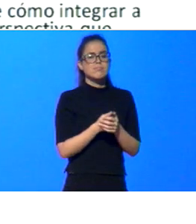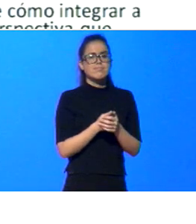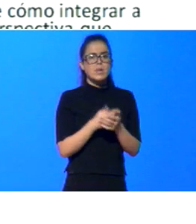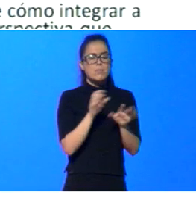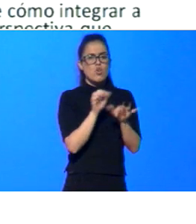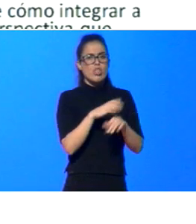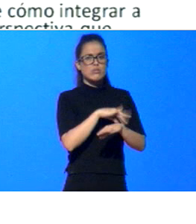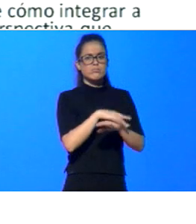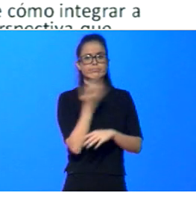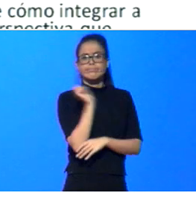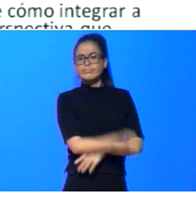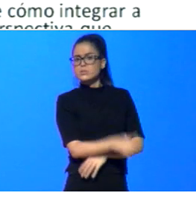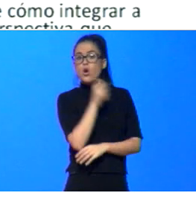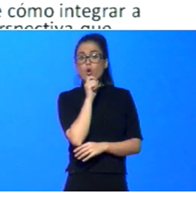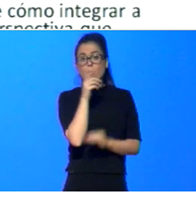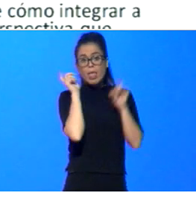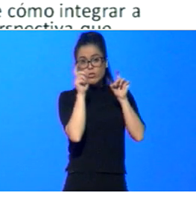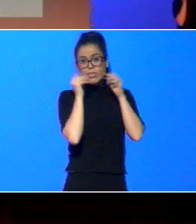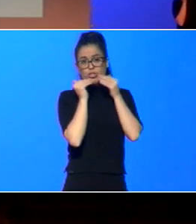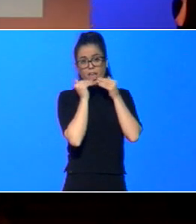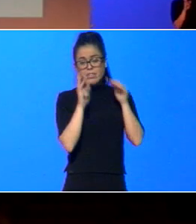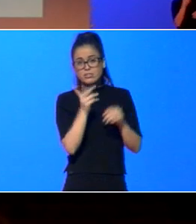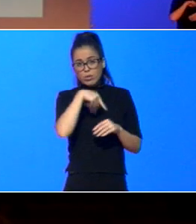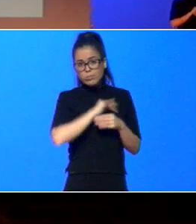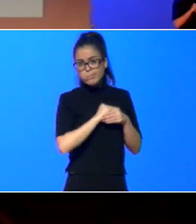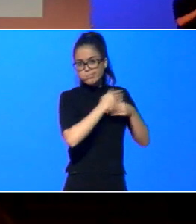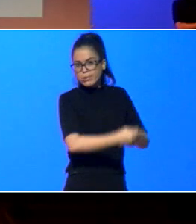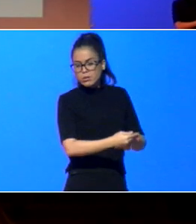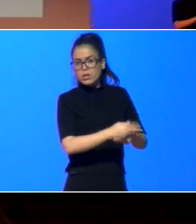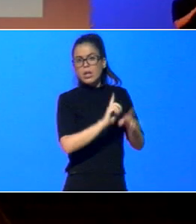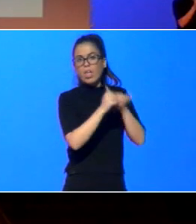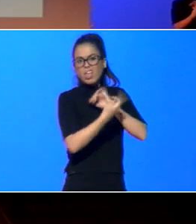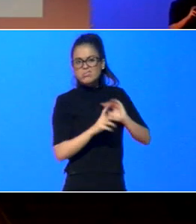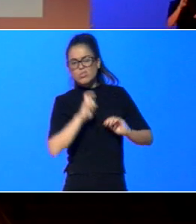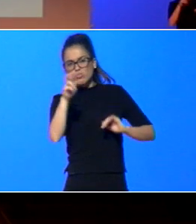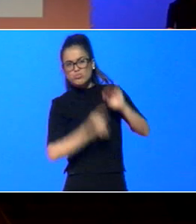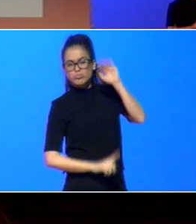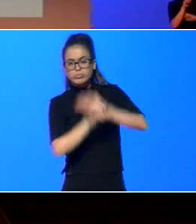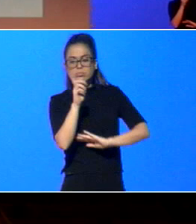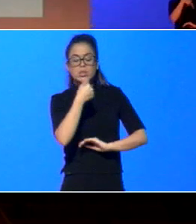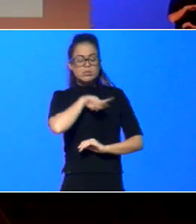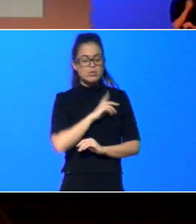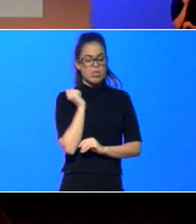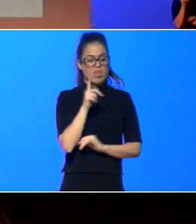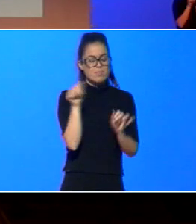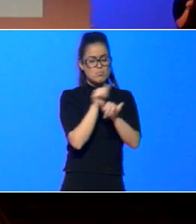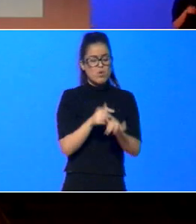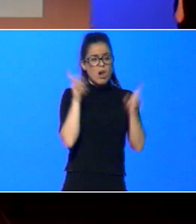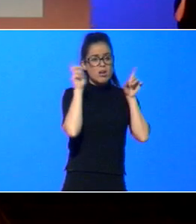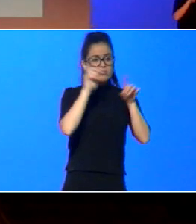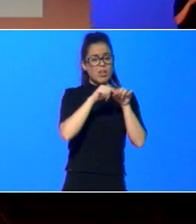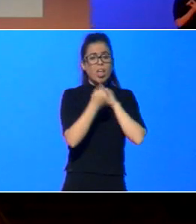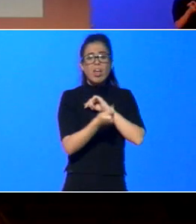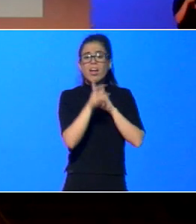a través de la educación no yo creo que eso es lo importante muchas ocasiones cuando hablamos de la educación y lo conectamos con la discapacidad